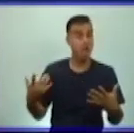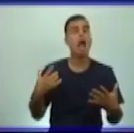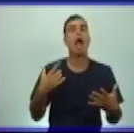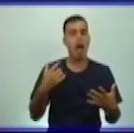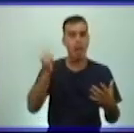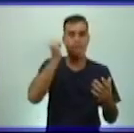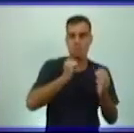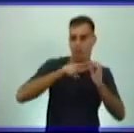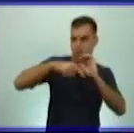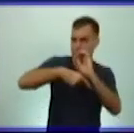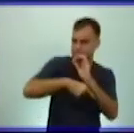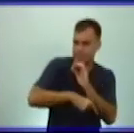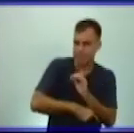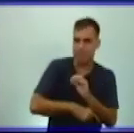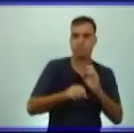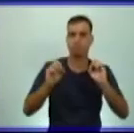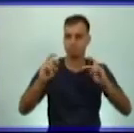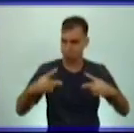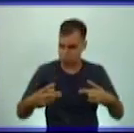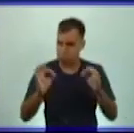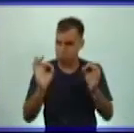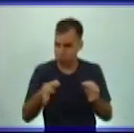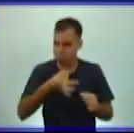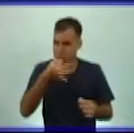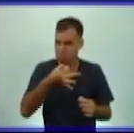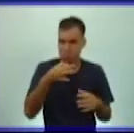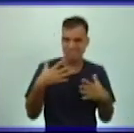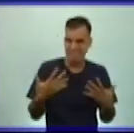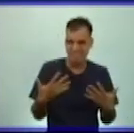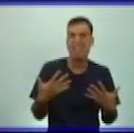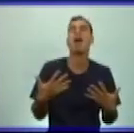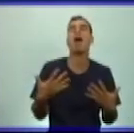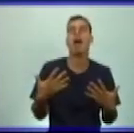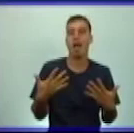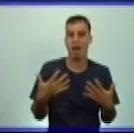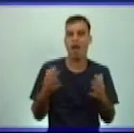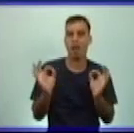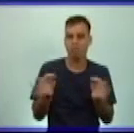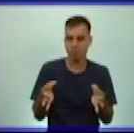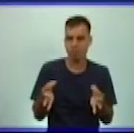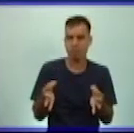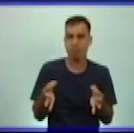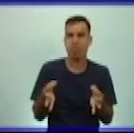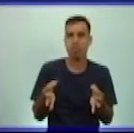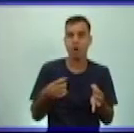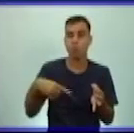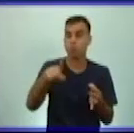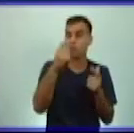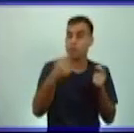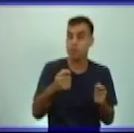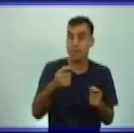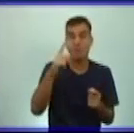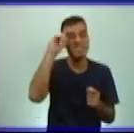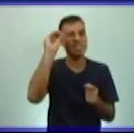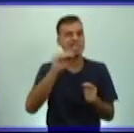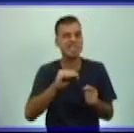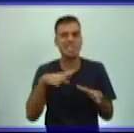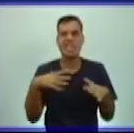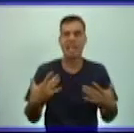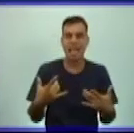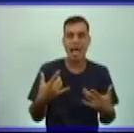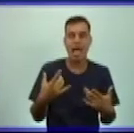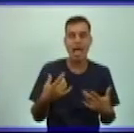reforzando de manera reiterada el hecho de que usted tiene que conocer en qué consiste el fenómeno de la